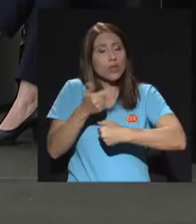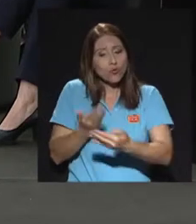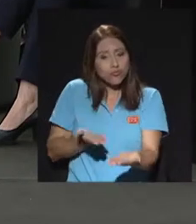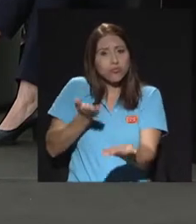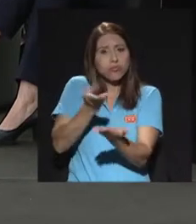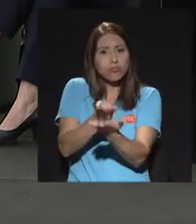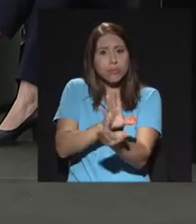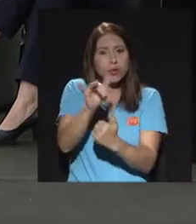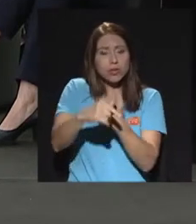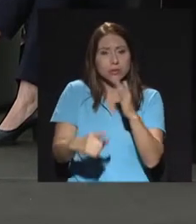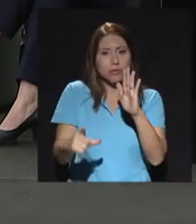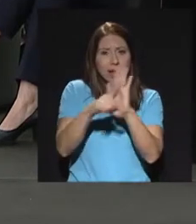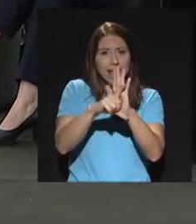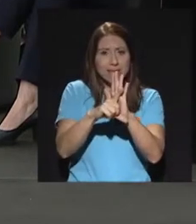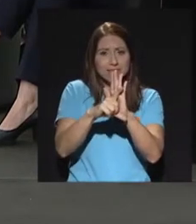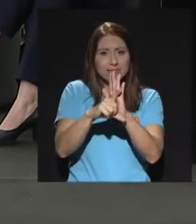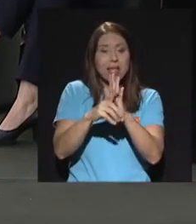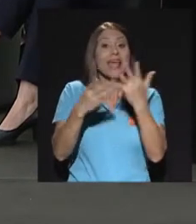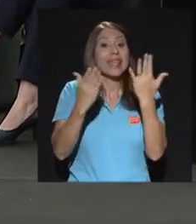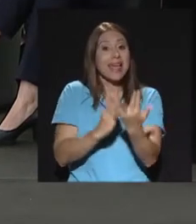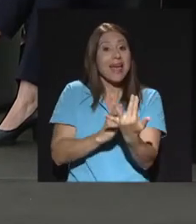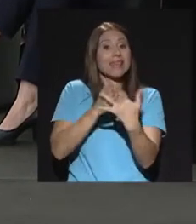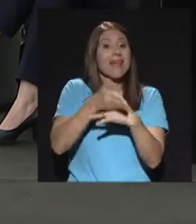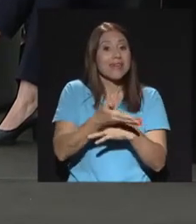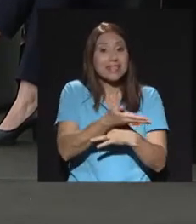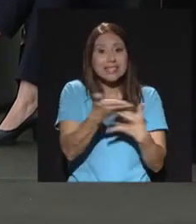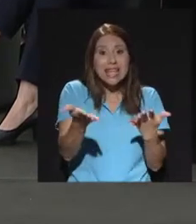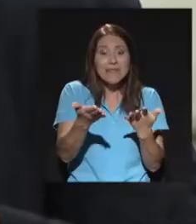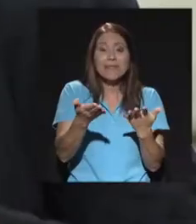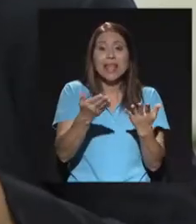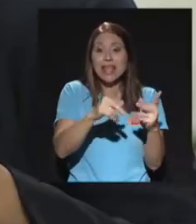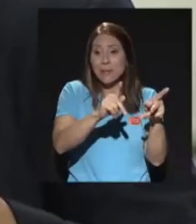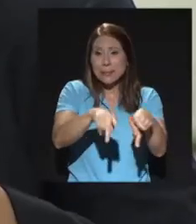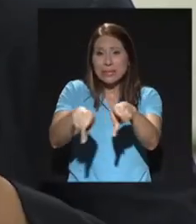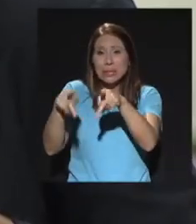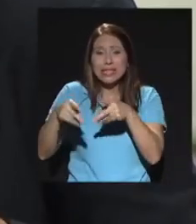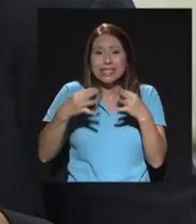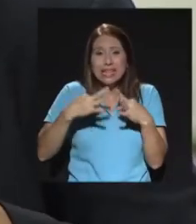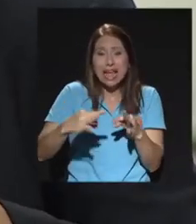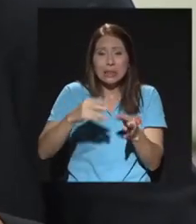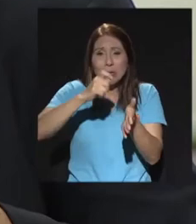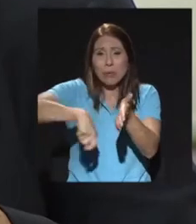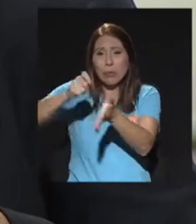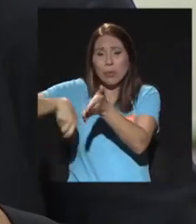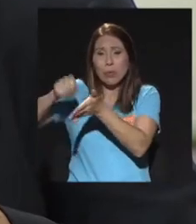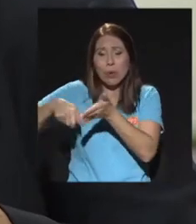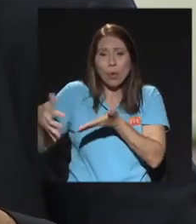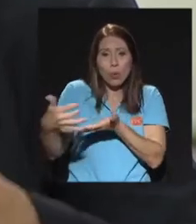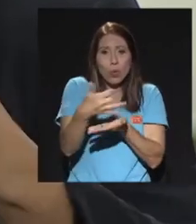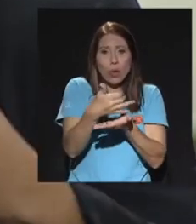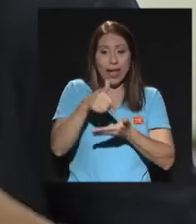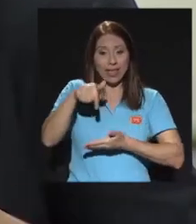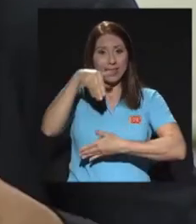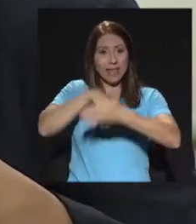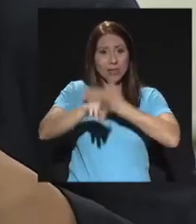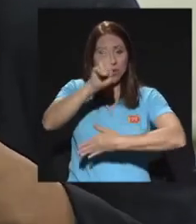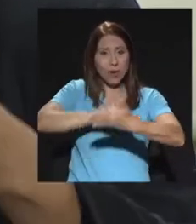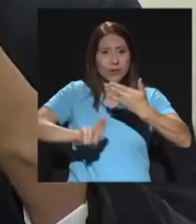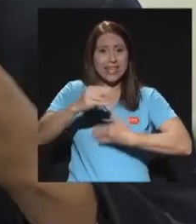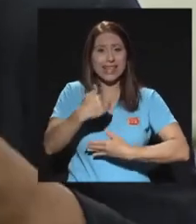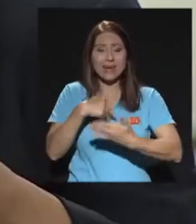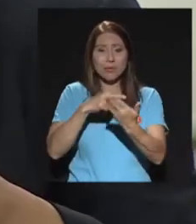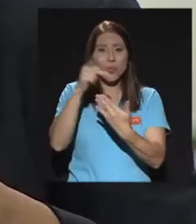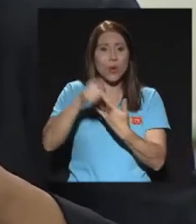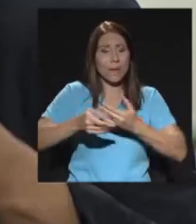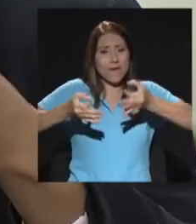que vía ciudadana está tratando de recolectar firmas, y tenemos un programa potentísimo dentro de la universidad formal,